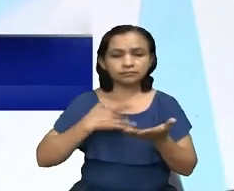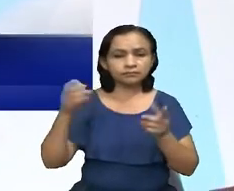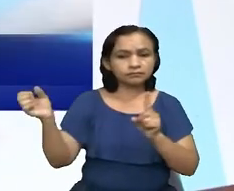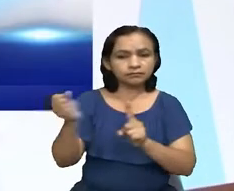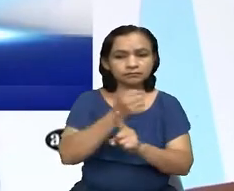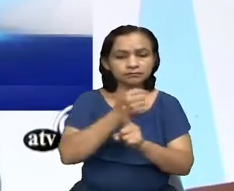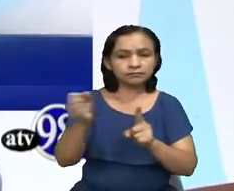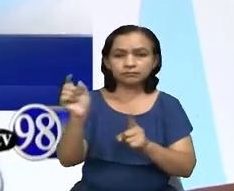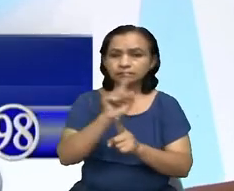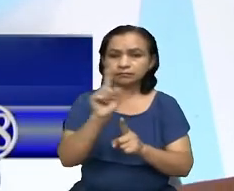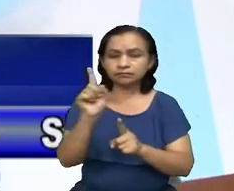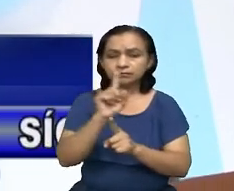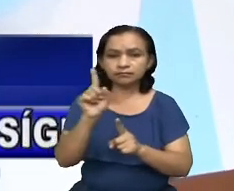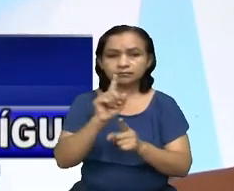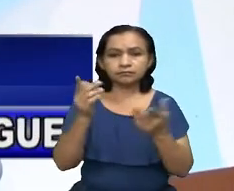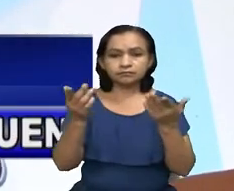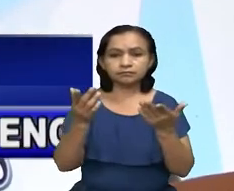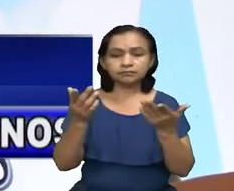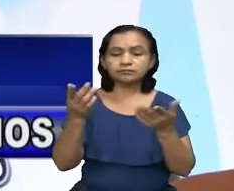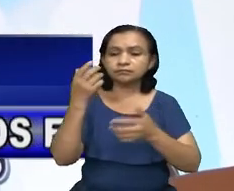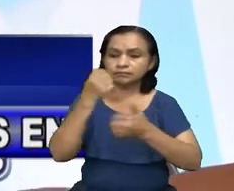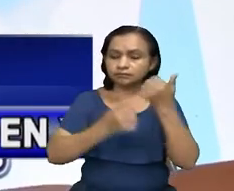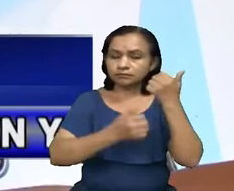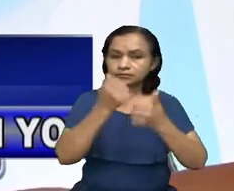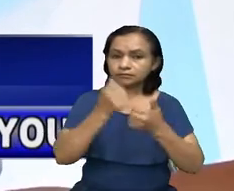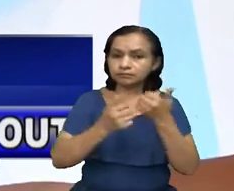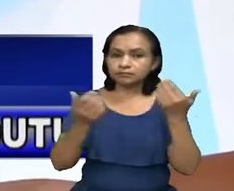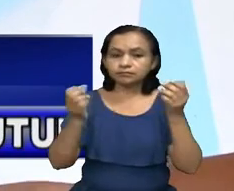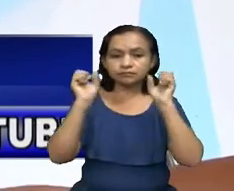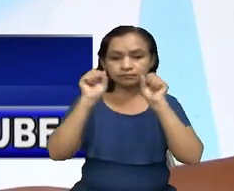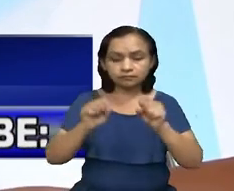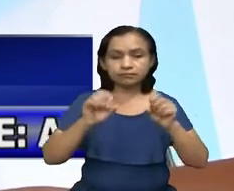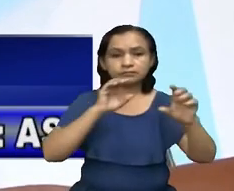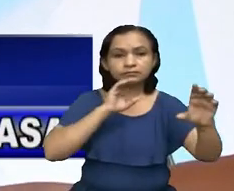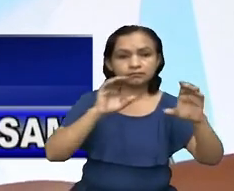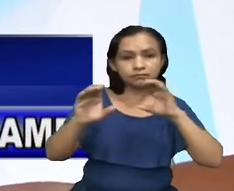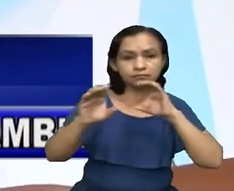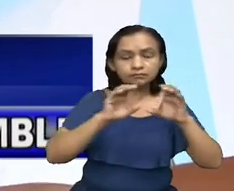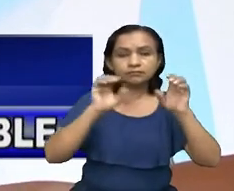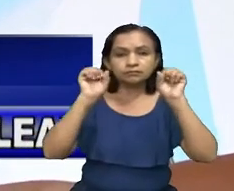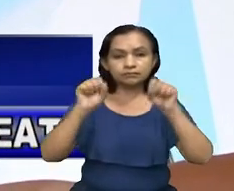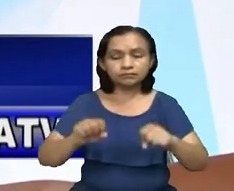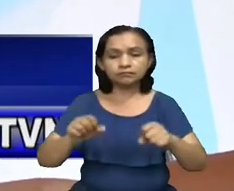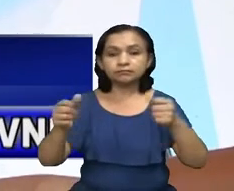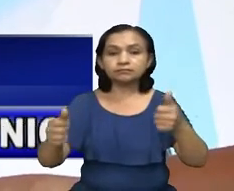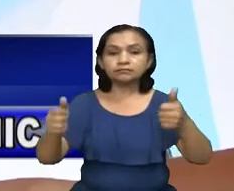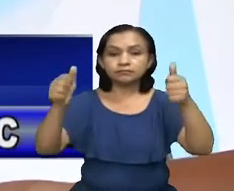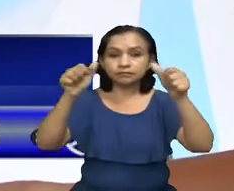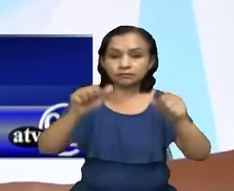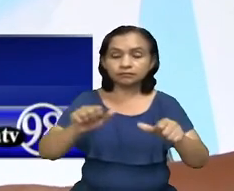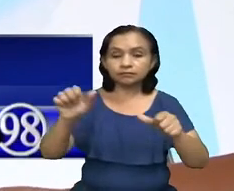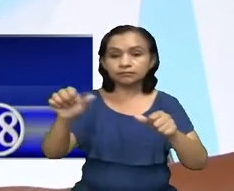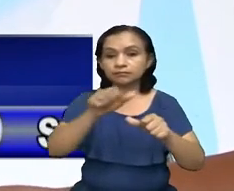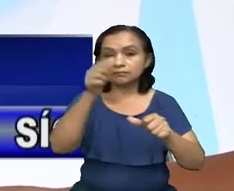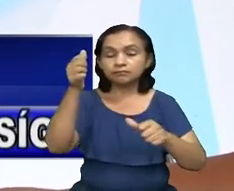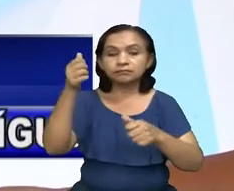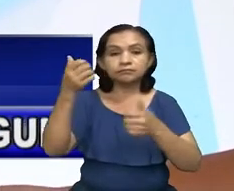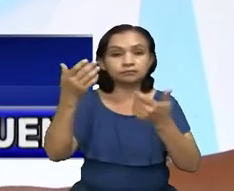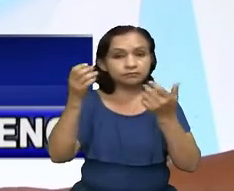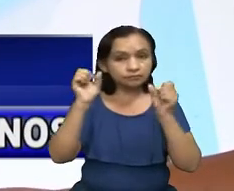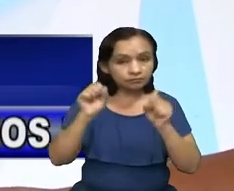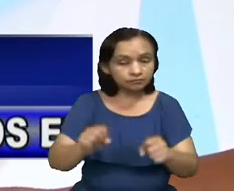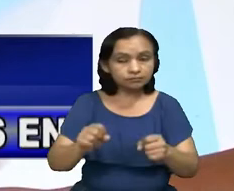violencia para evadir un problema, sino que podemos dialogarlo, acordar otras soluciones,